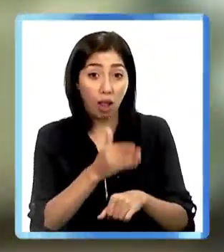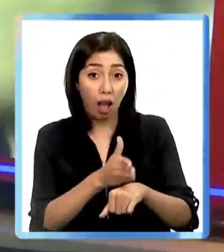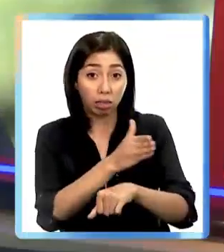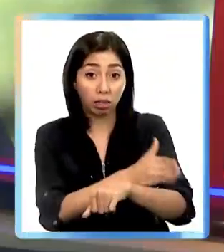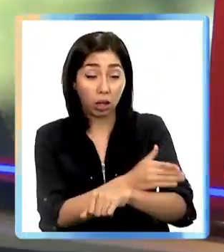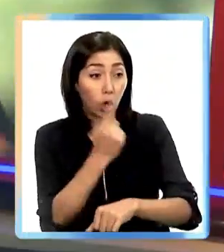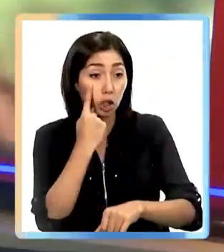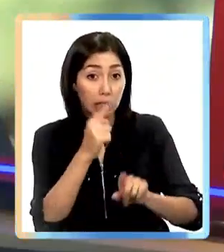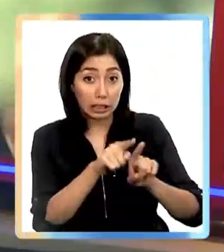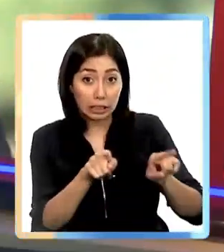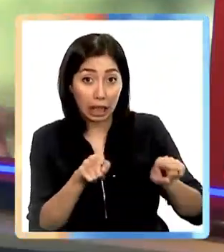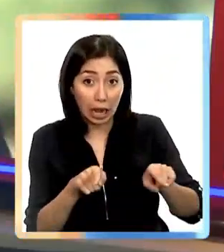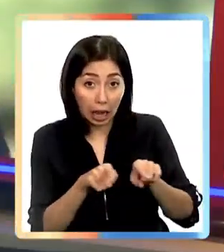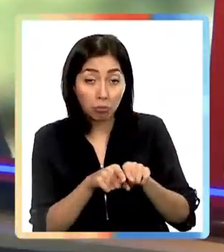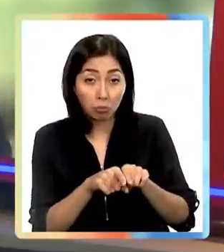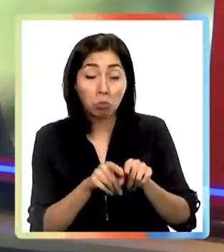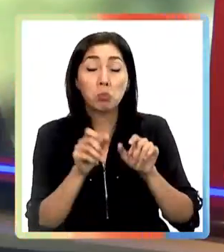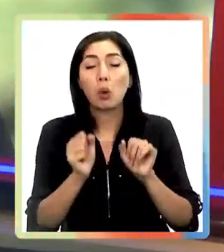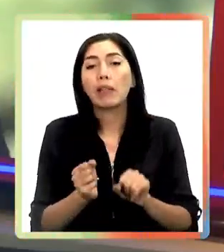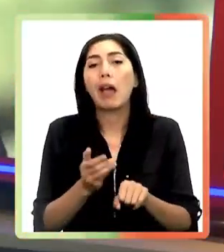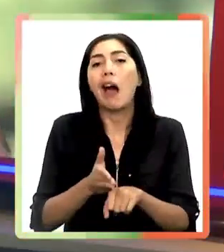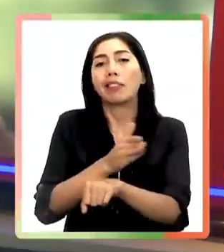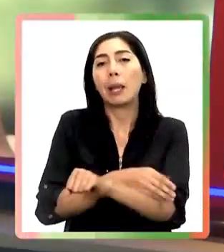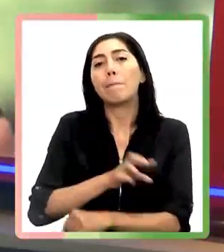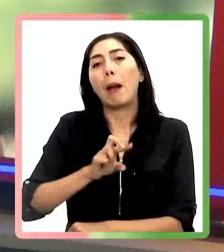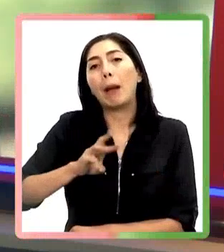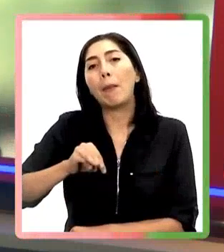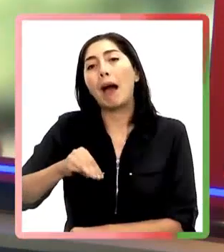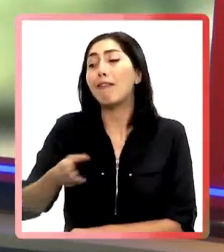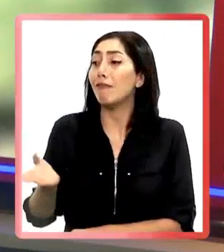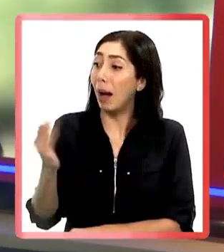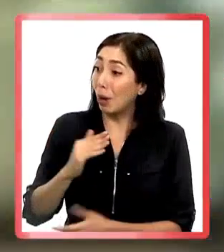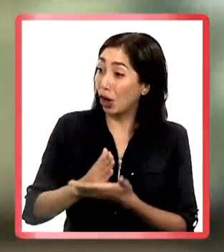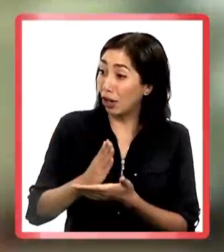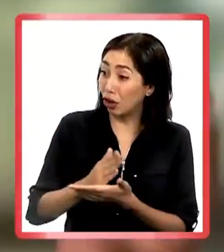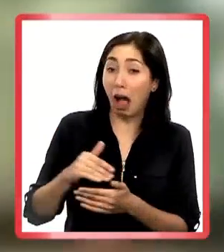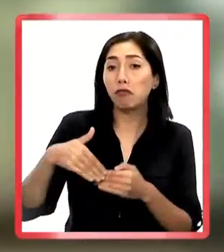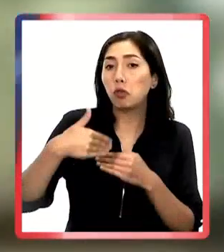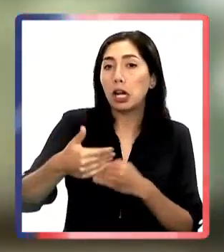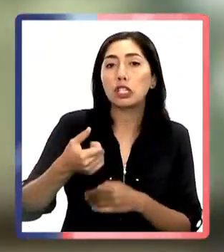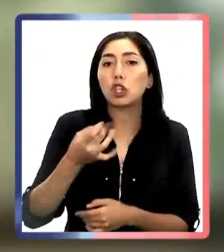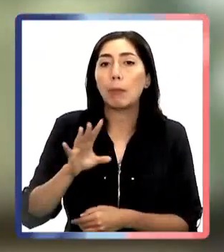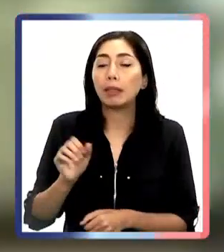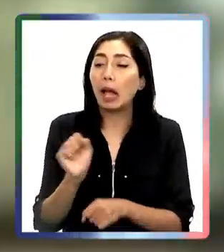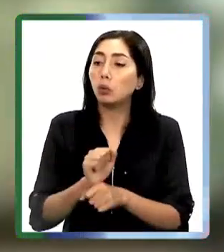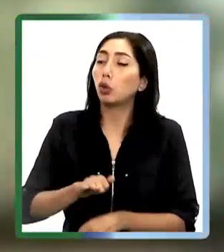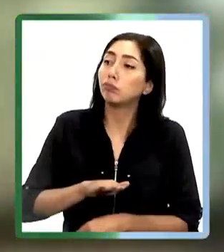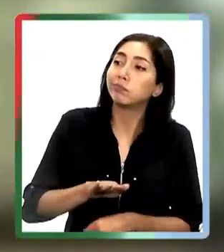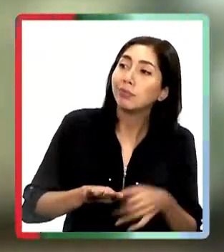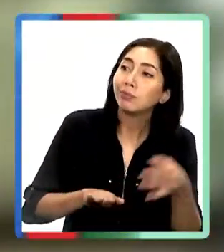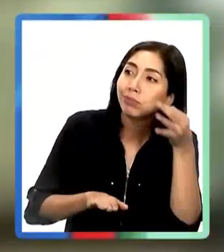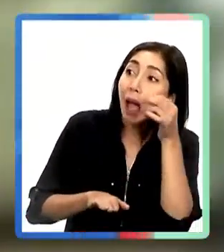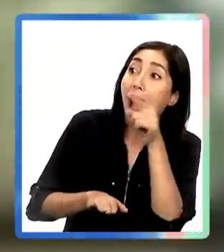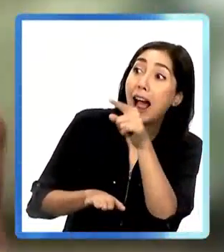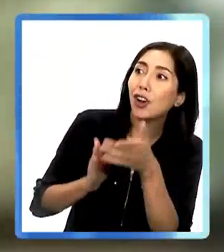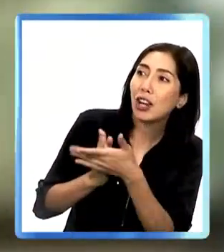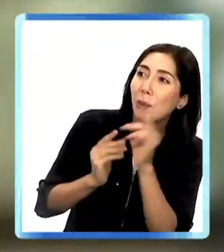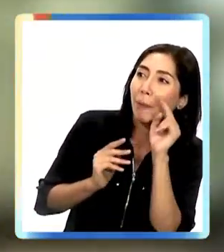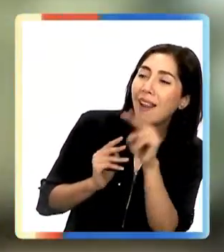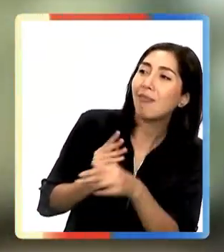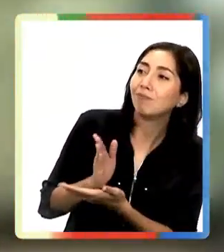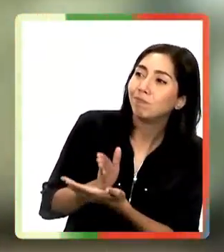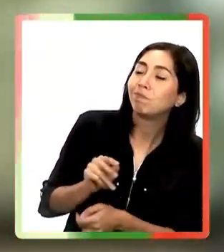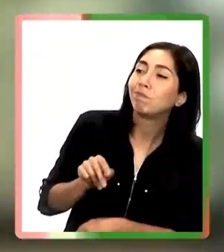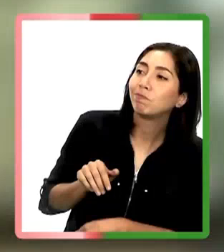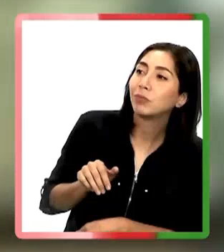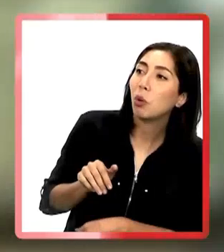sala, uno mismo puede llevar al niño que se lleva al colegio, que se dé una vuelta, o por fuera, mira, este es el colegio, aquí nos vamos a estacionar,